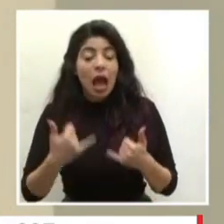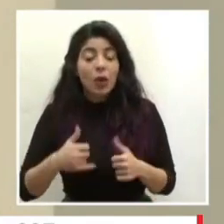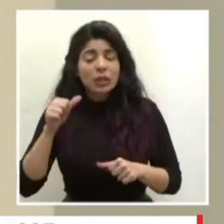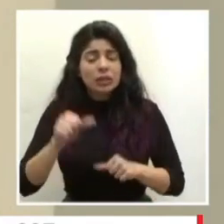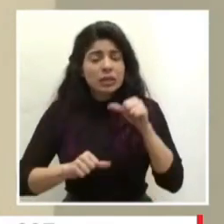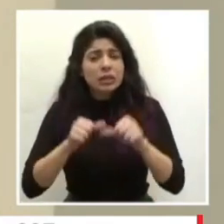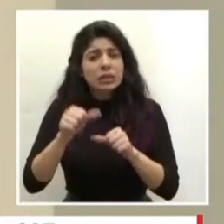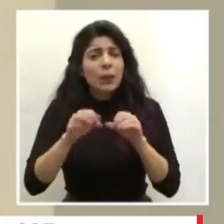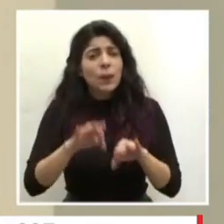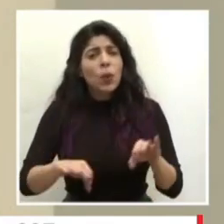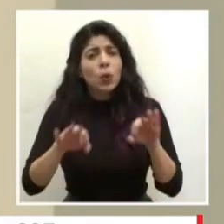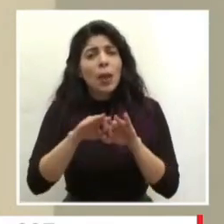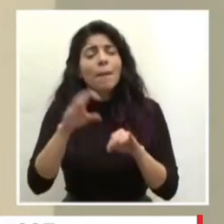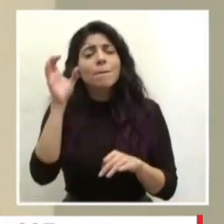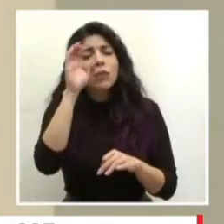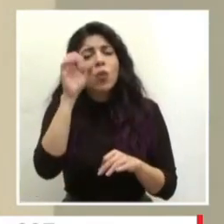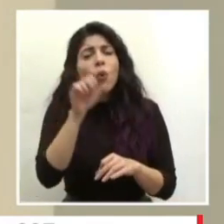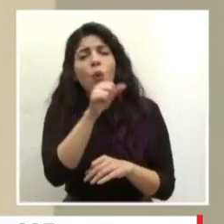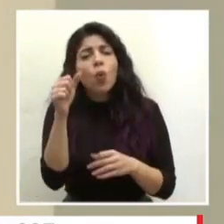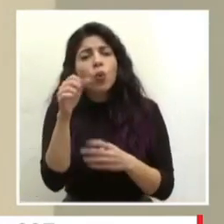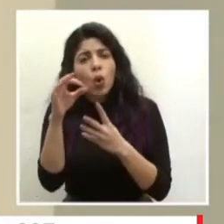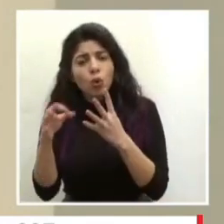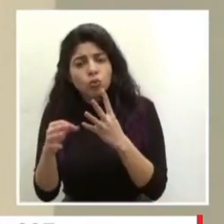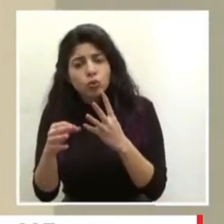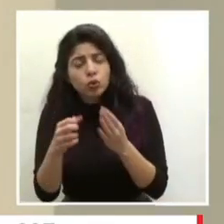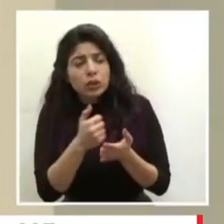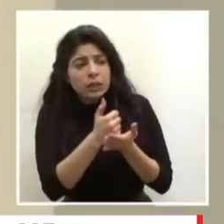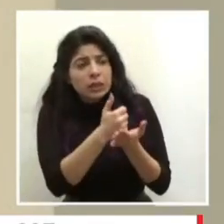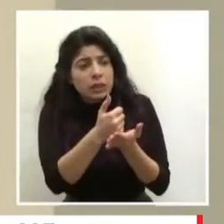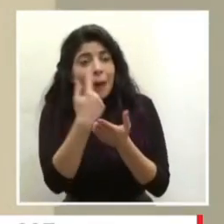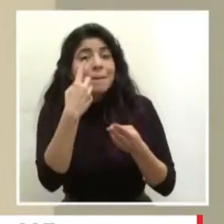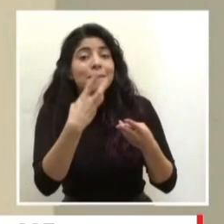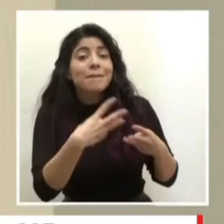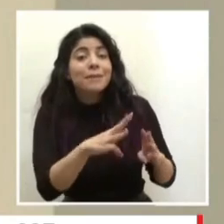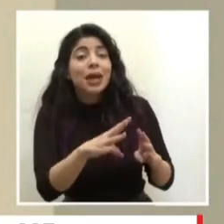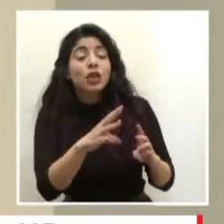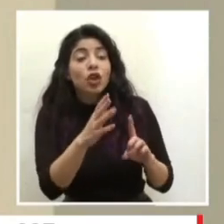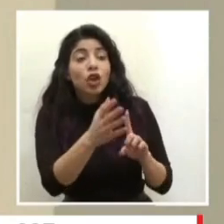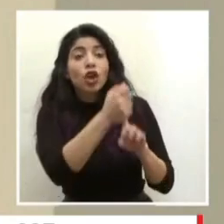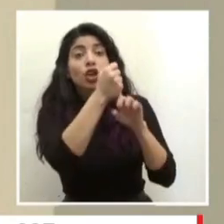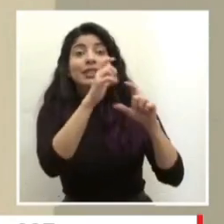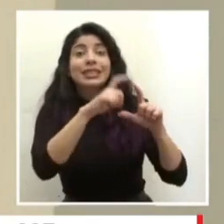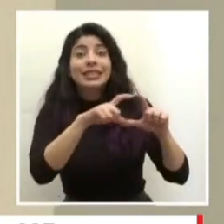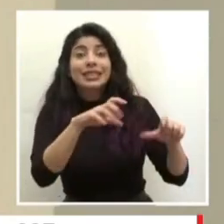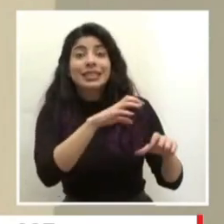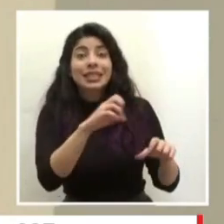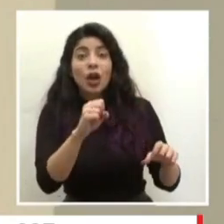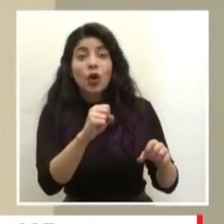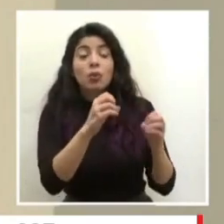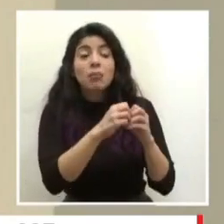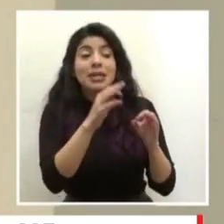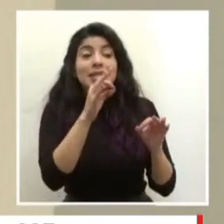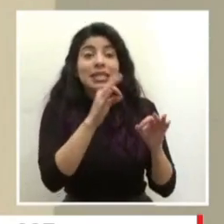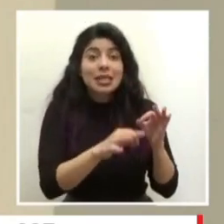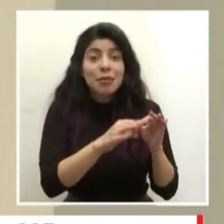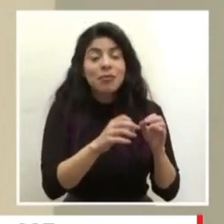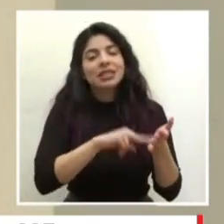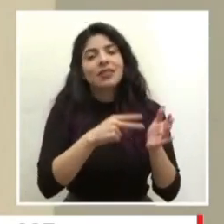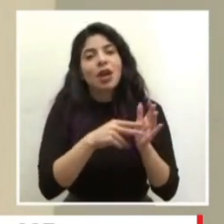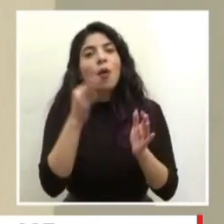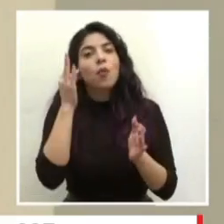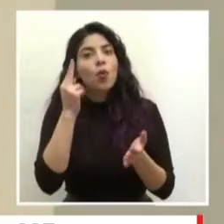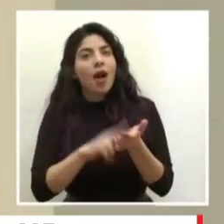esfuerzos importantes para buscar alternativas que nos simplifiquen los mecanismos de aseguramiento, que esto sería vital no solo para efectos de la contratación de